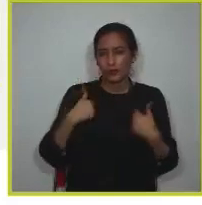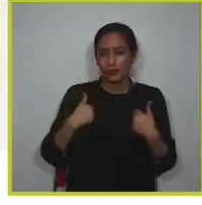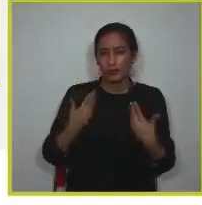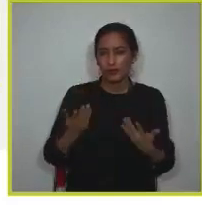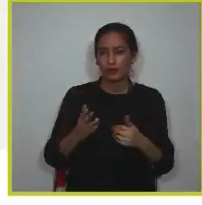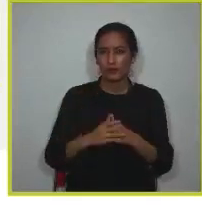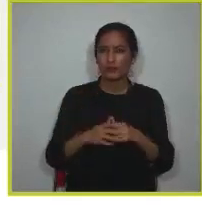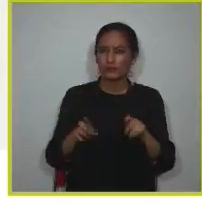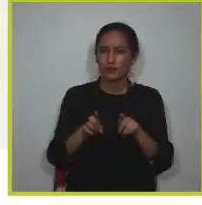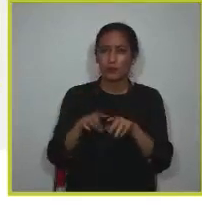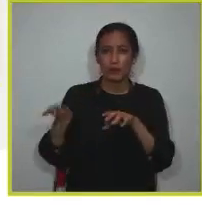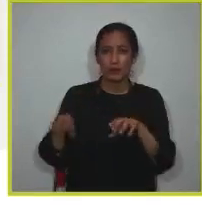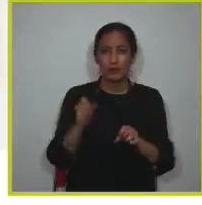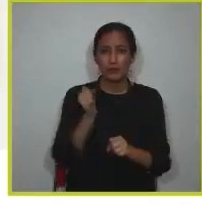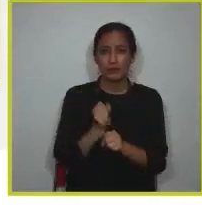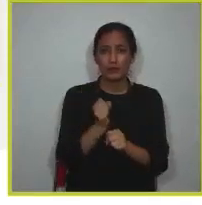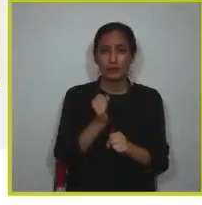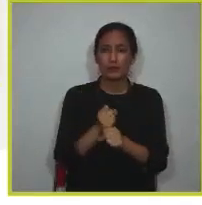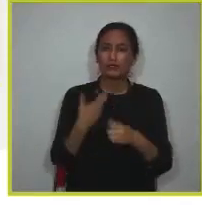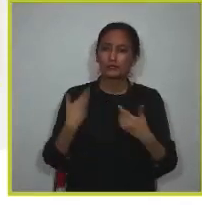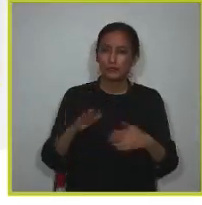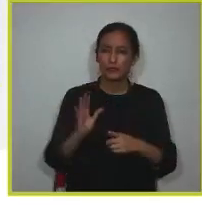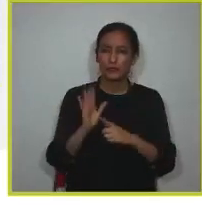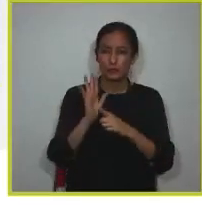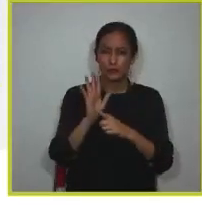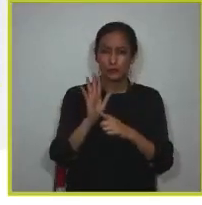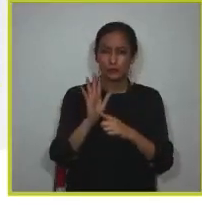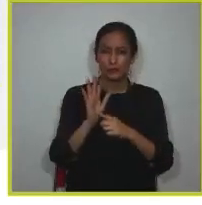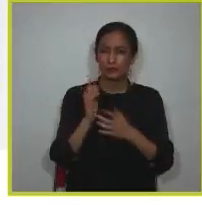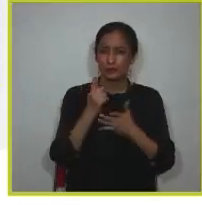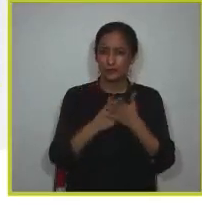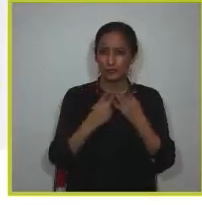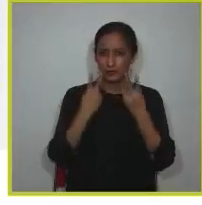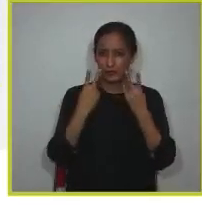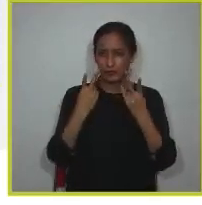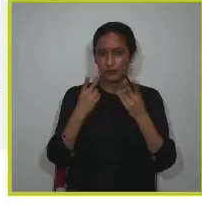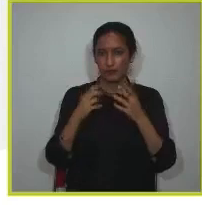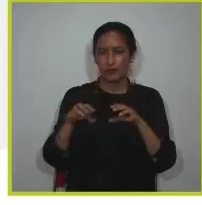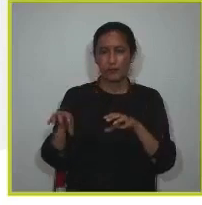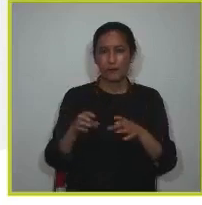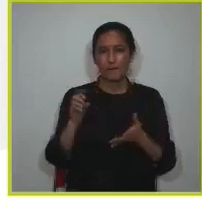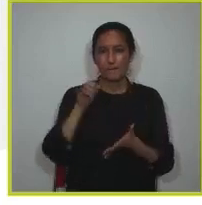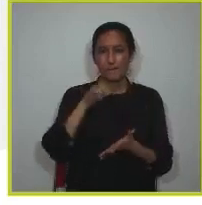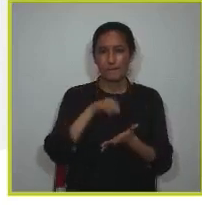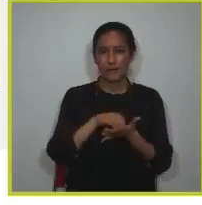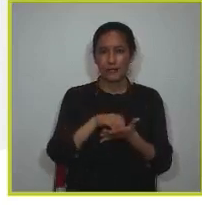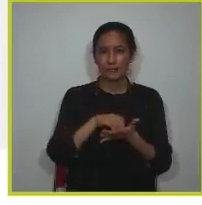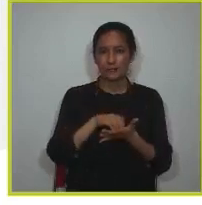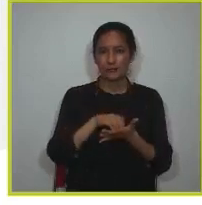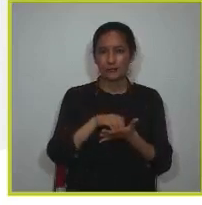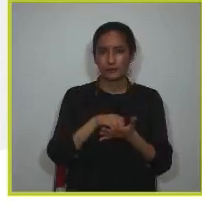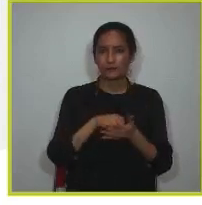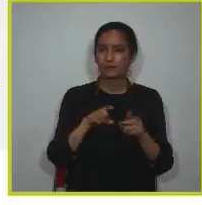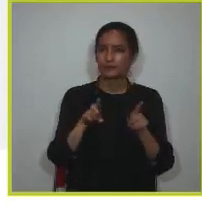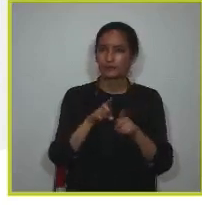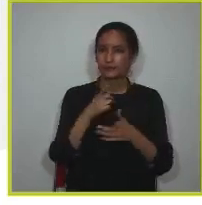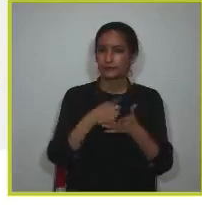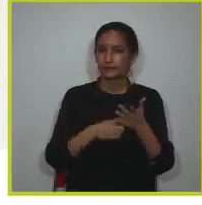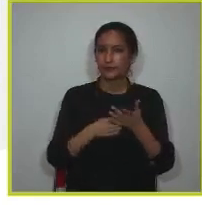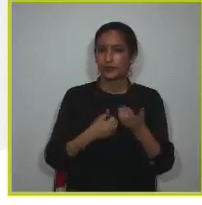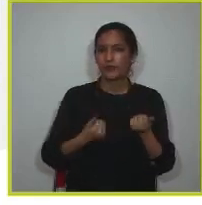la las funciones hemos puesto el foco en lo que involucra mayor demanda de